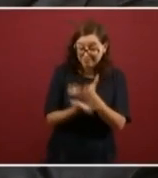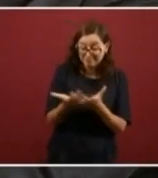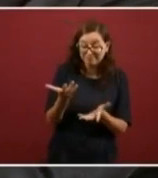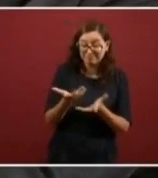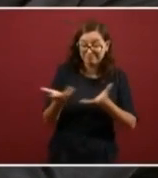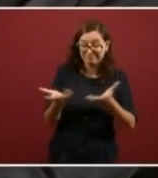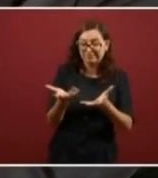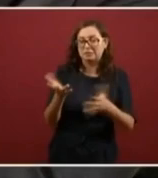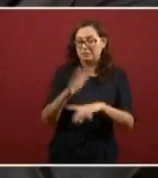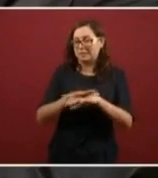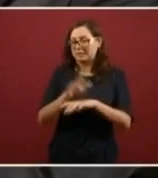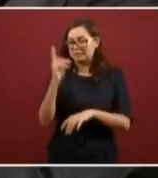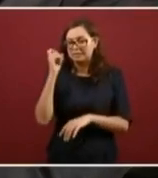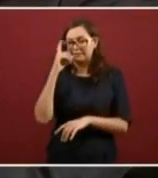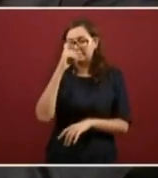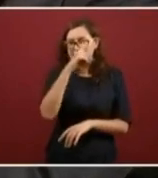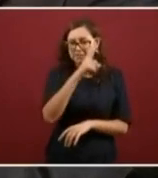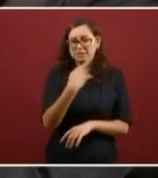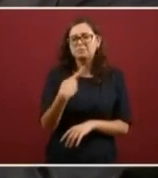operación, pero